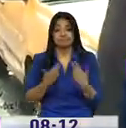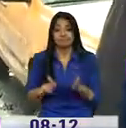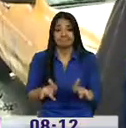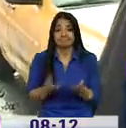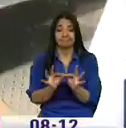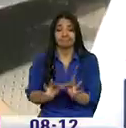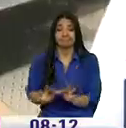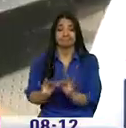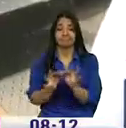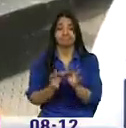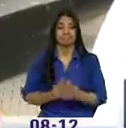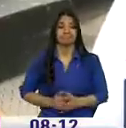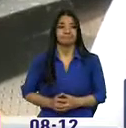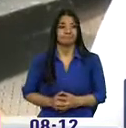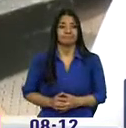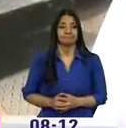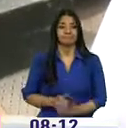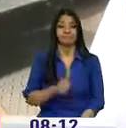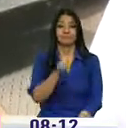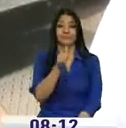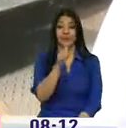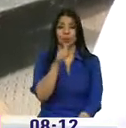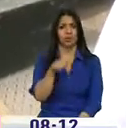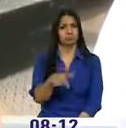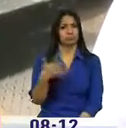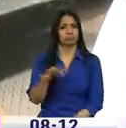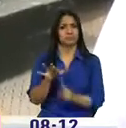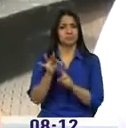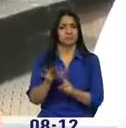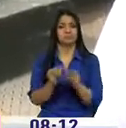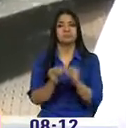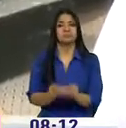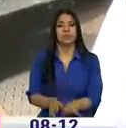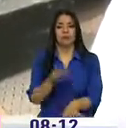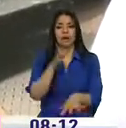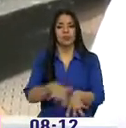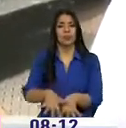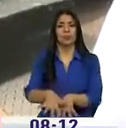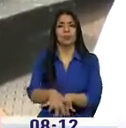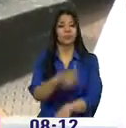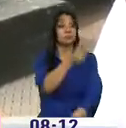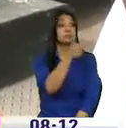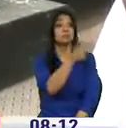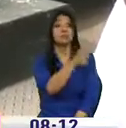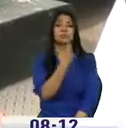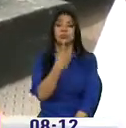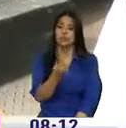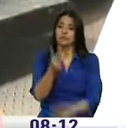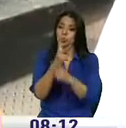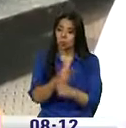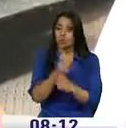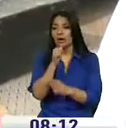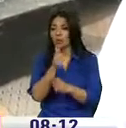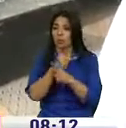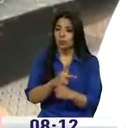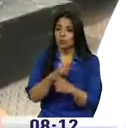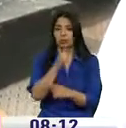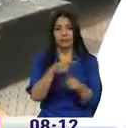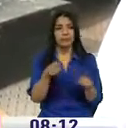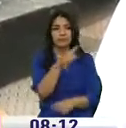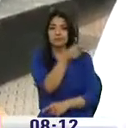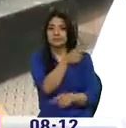arreglarnos el problema. Normalmente el agua que es vital se desperdicia y ellos mismos dicen que no se puede desperdiciar, pero si ellos